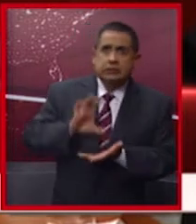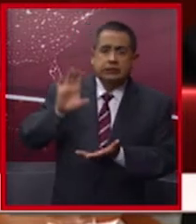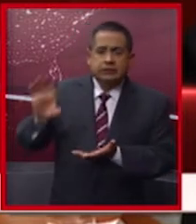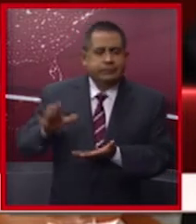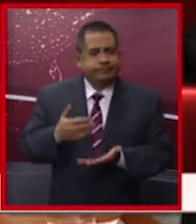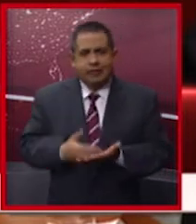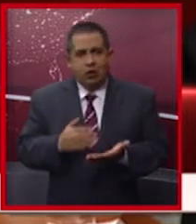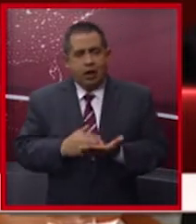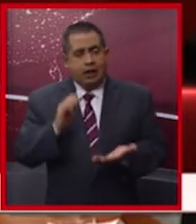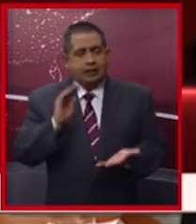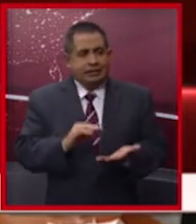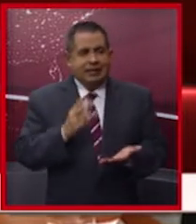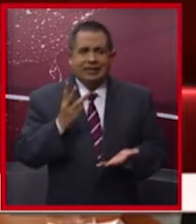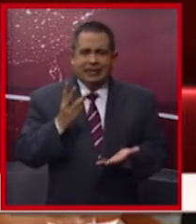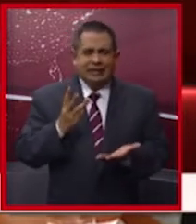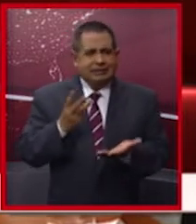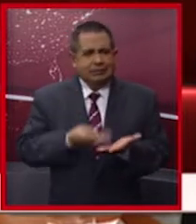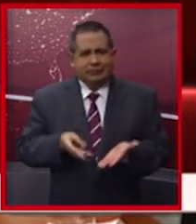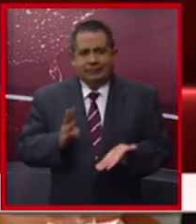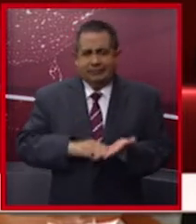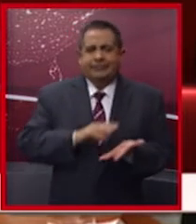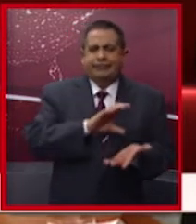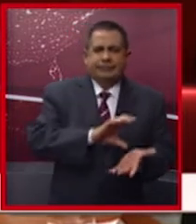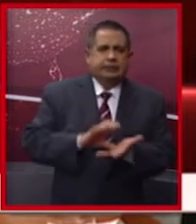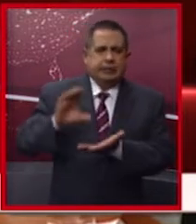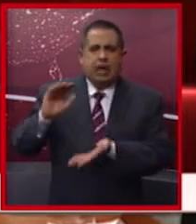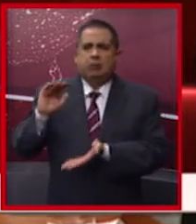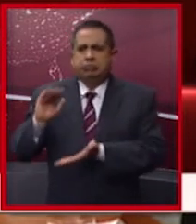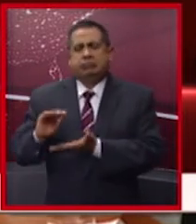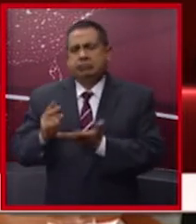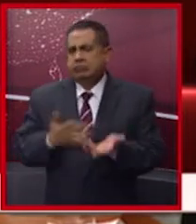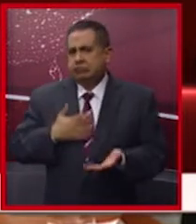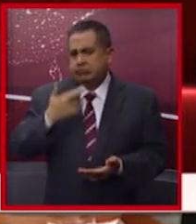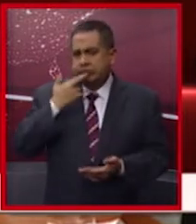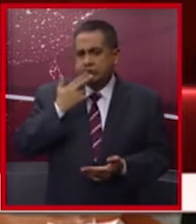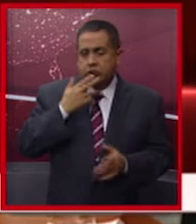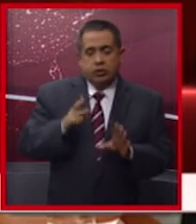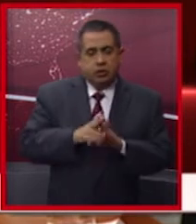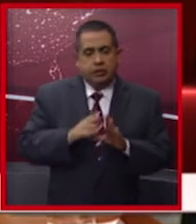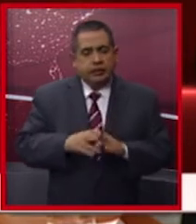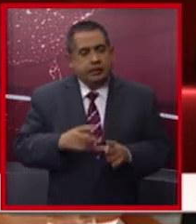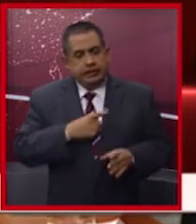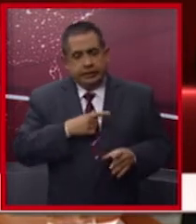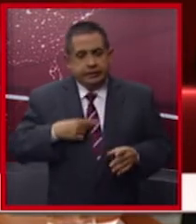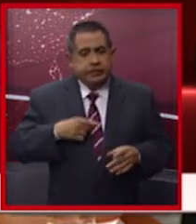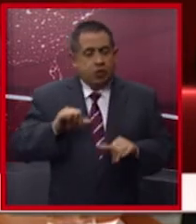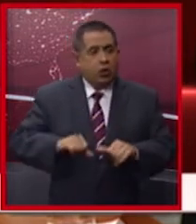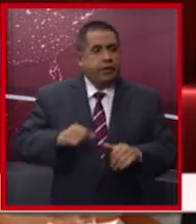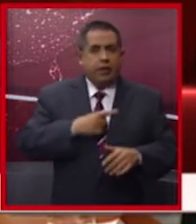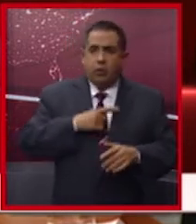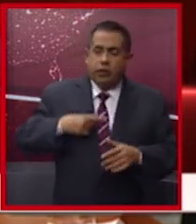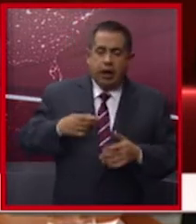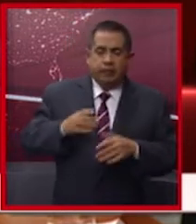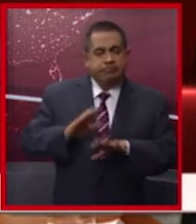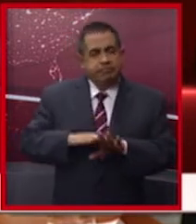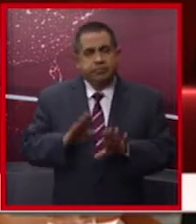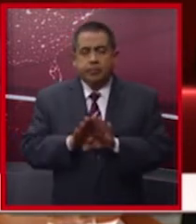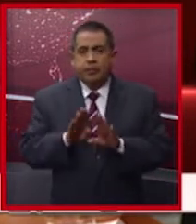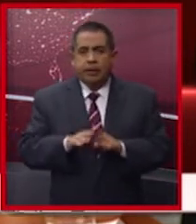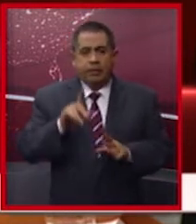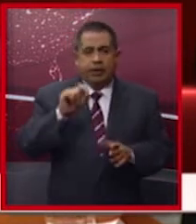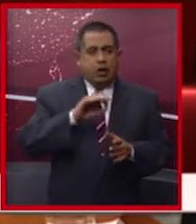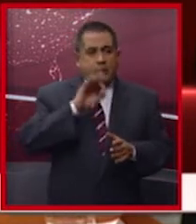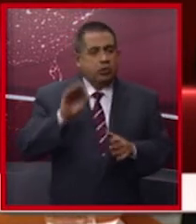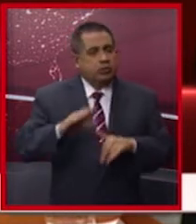a 3,6 veces, una mejora en este indicador que pudiera llevarnos a decir que hoy nuestra deuda es 20%